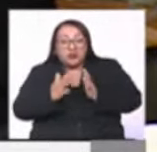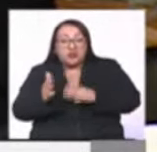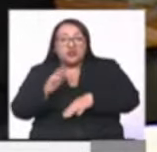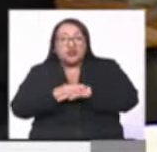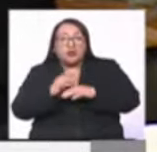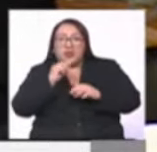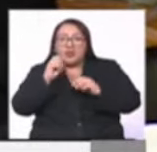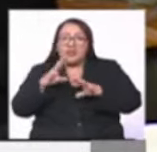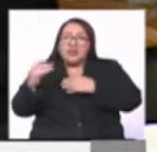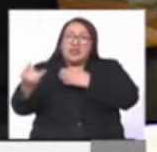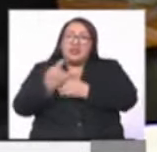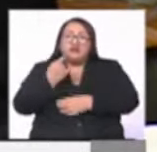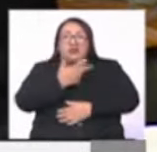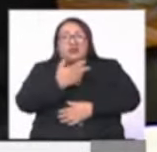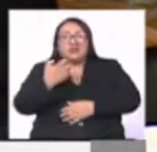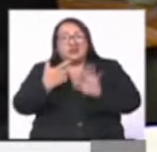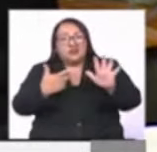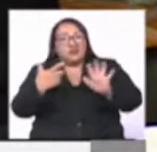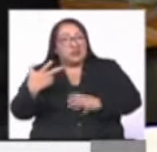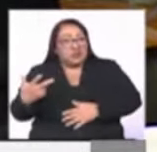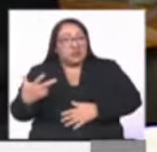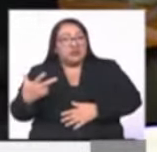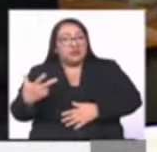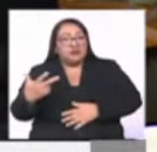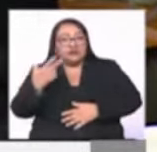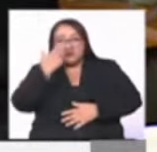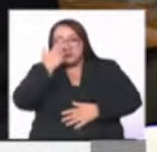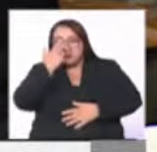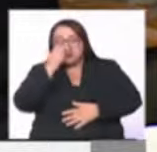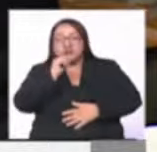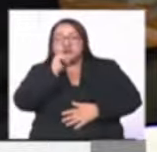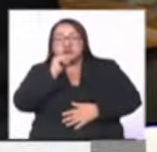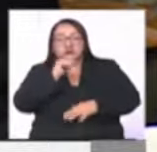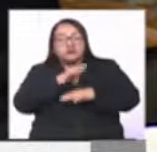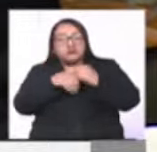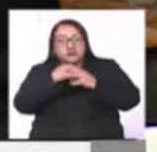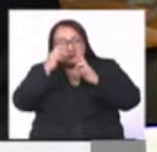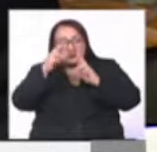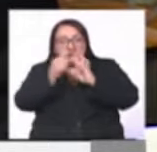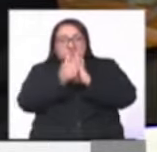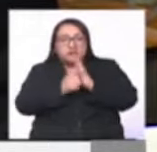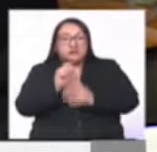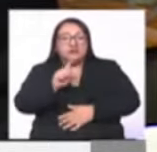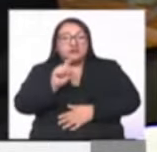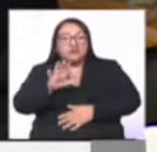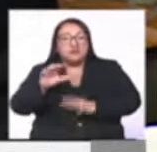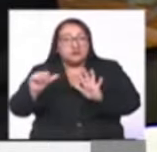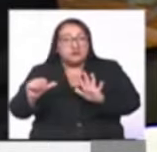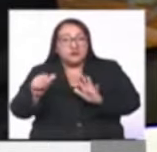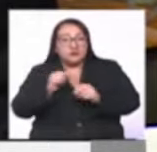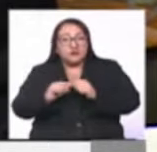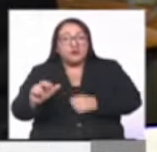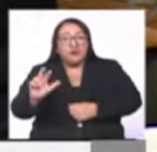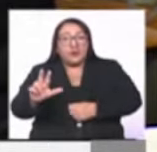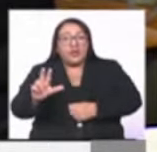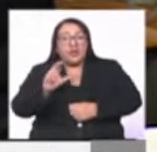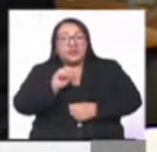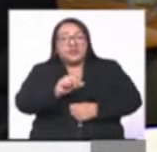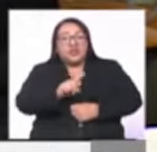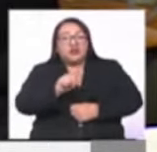denuncia constitucional 373 por supuesta infracción de los los artículos 156 numeral 3 y